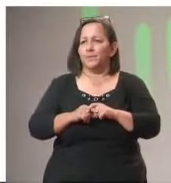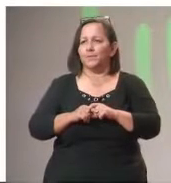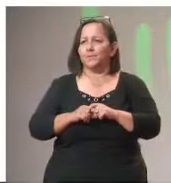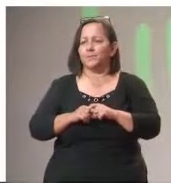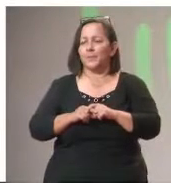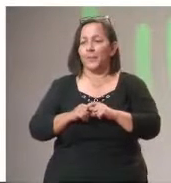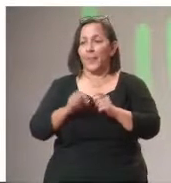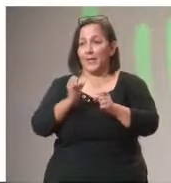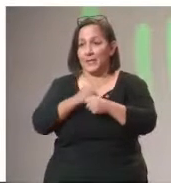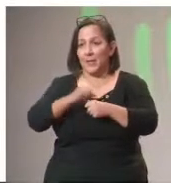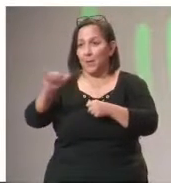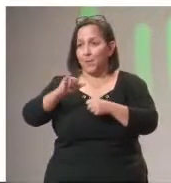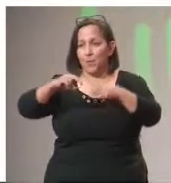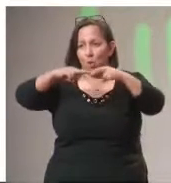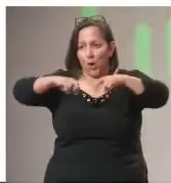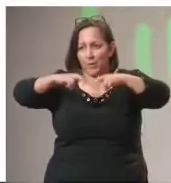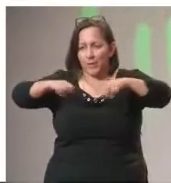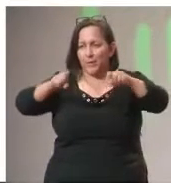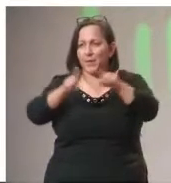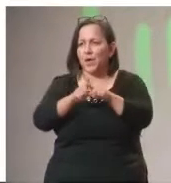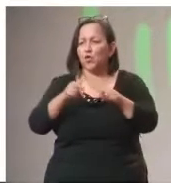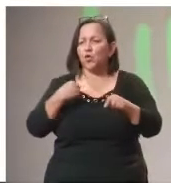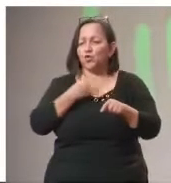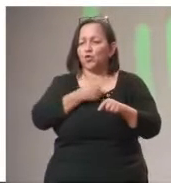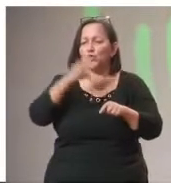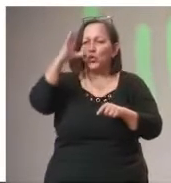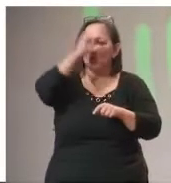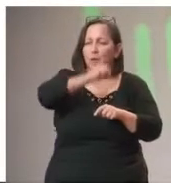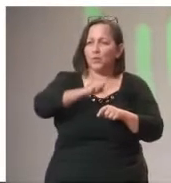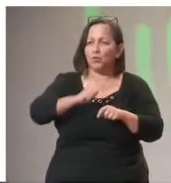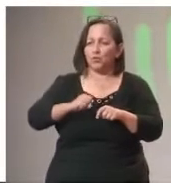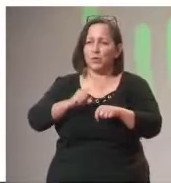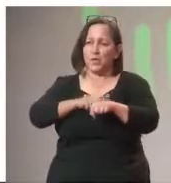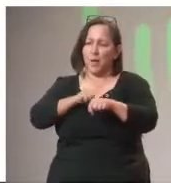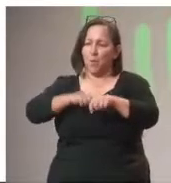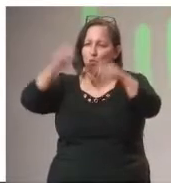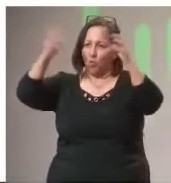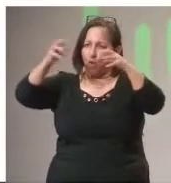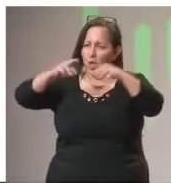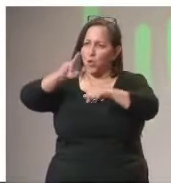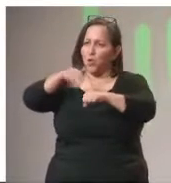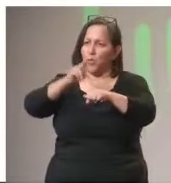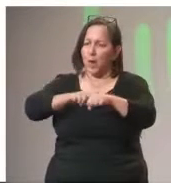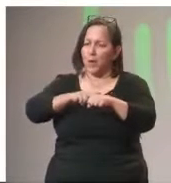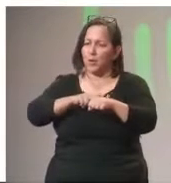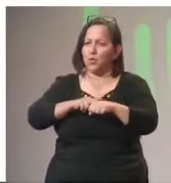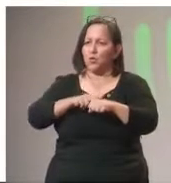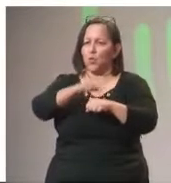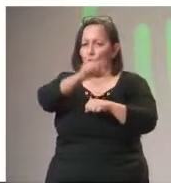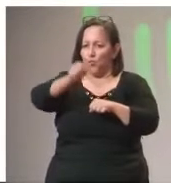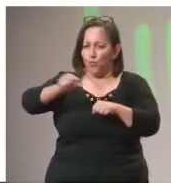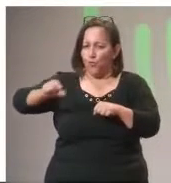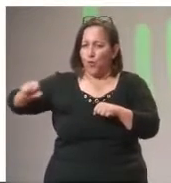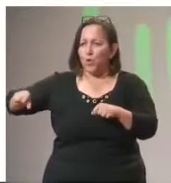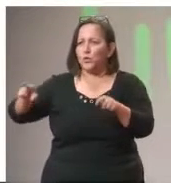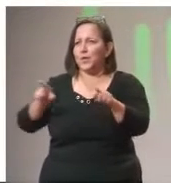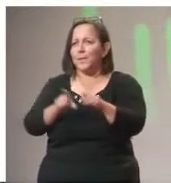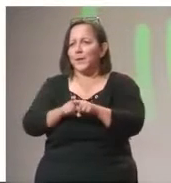si hacemos el mismo análisis, lo que encontramos es que en una época lluviosa normal, las nacientes y los ríos